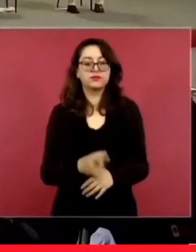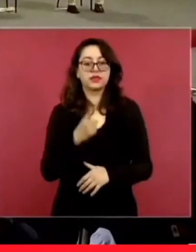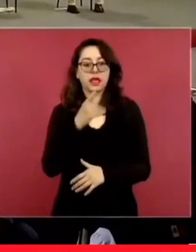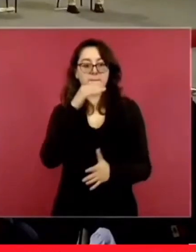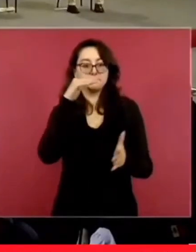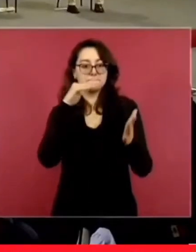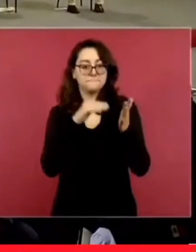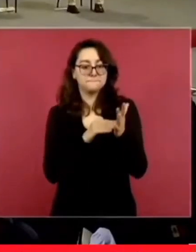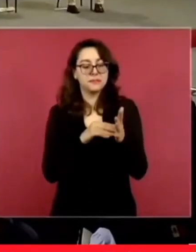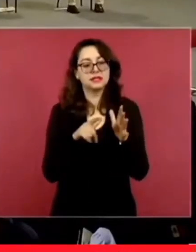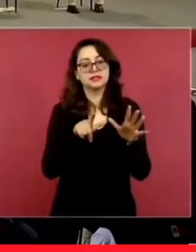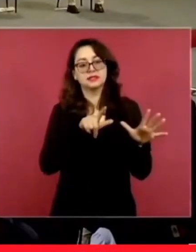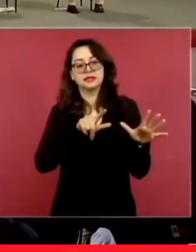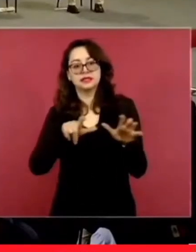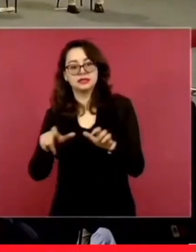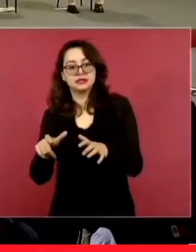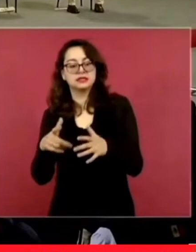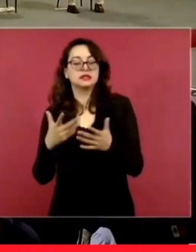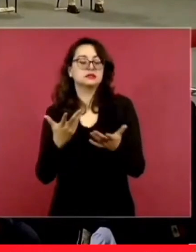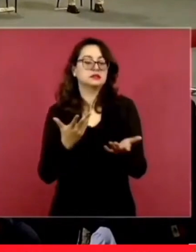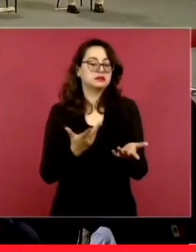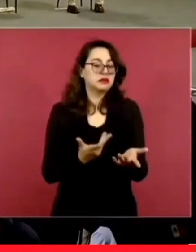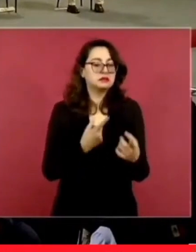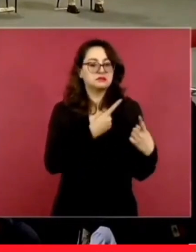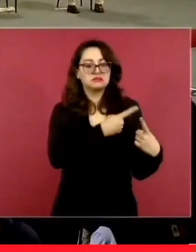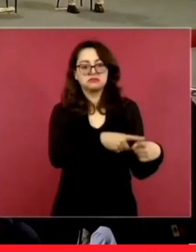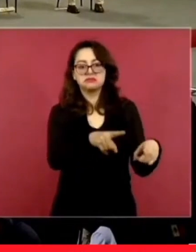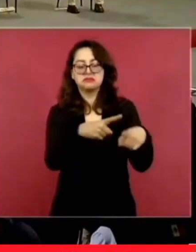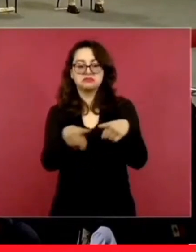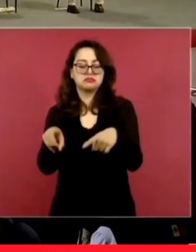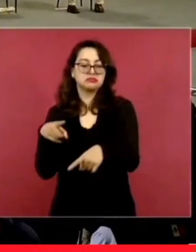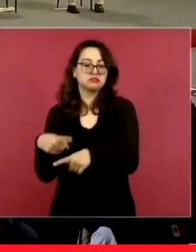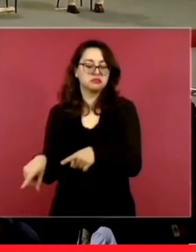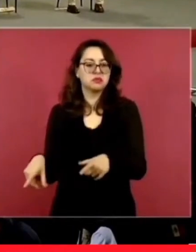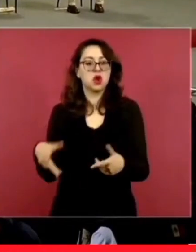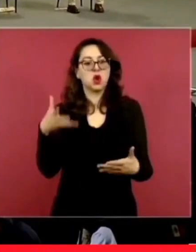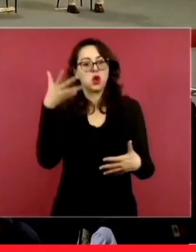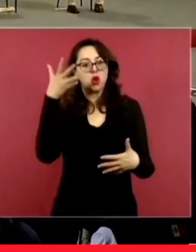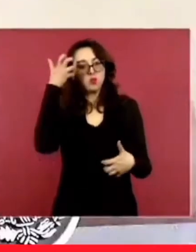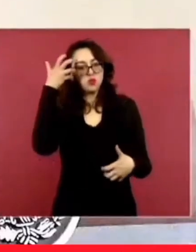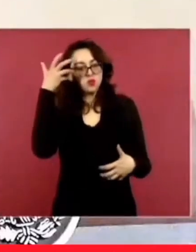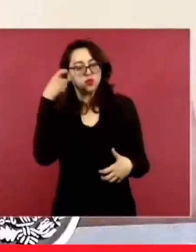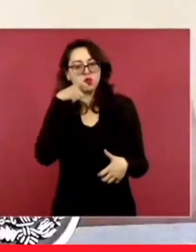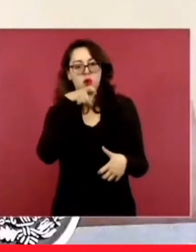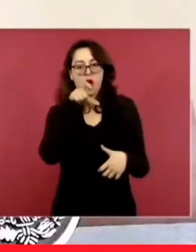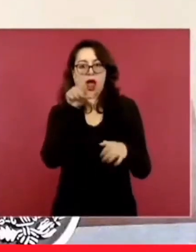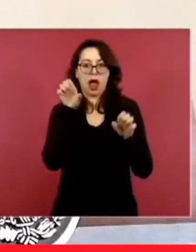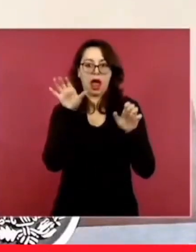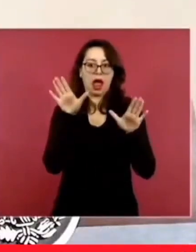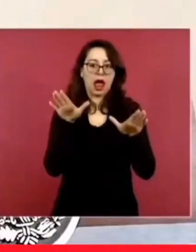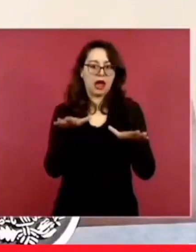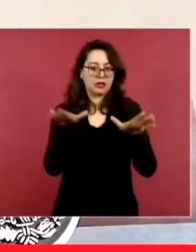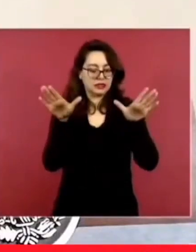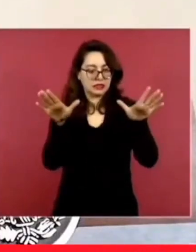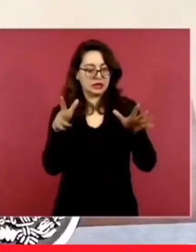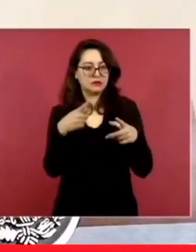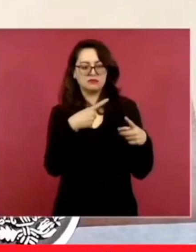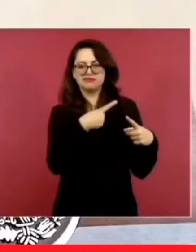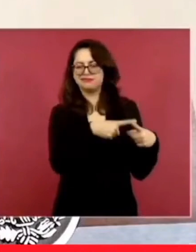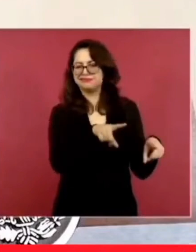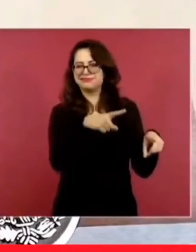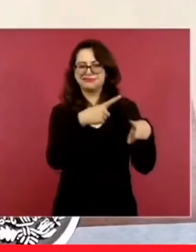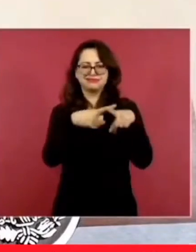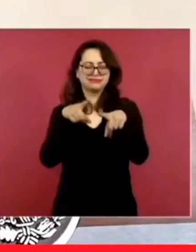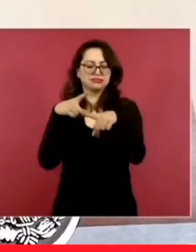1.759 especies de flora y fauna, como el mono aullador, el águila elegante, entre otras especies.